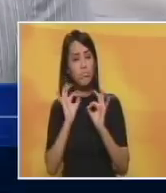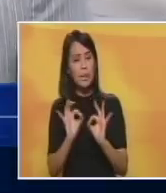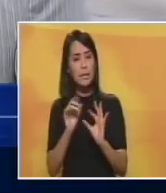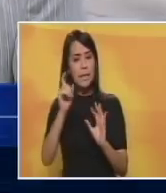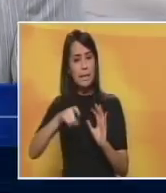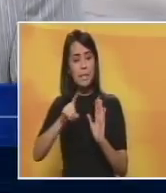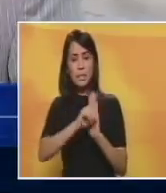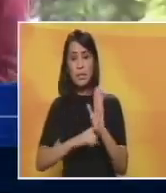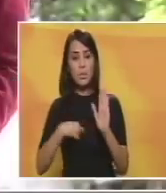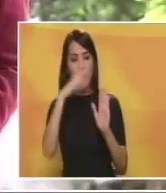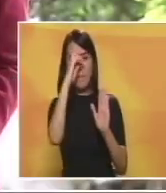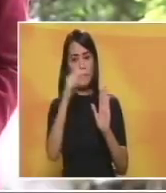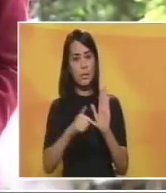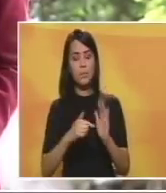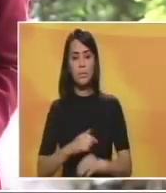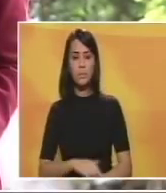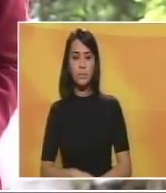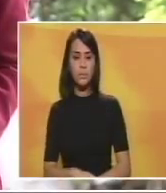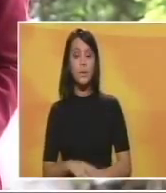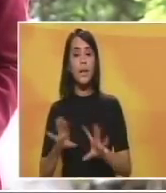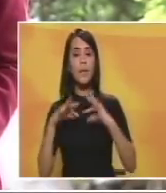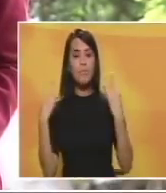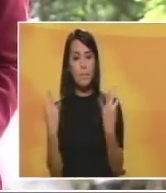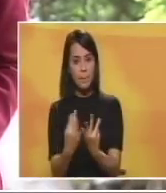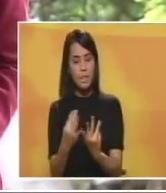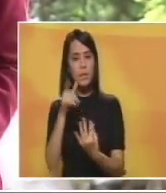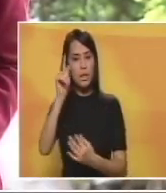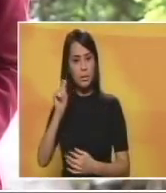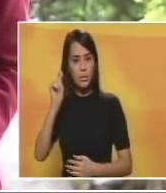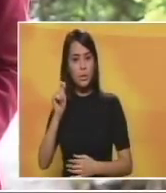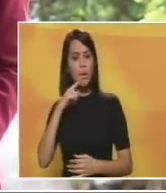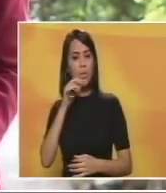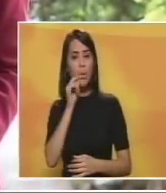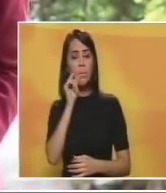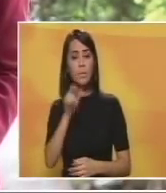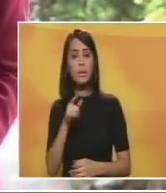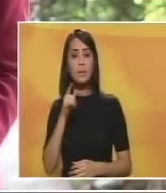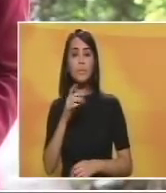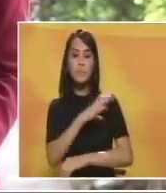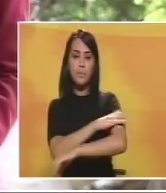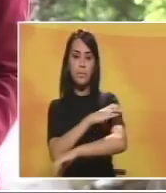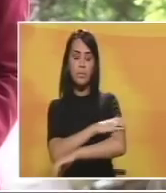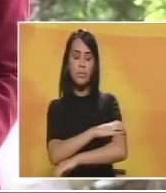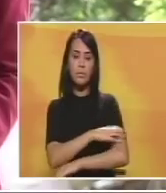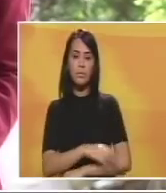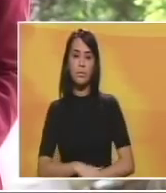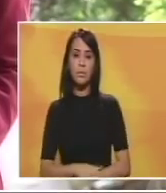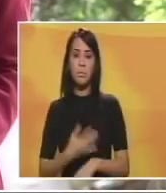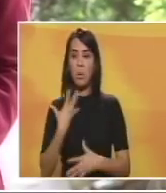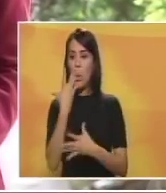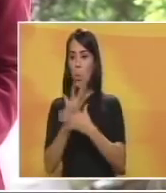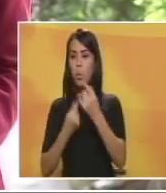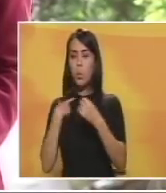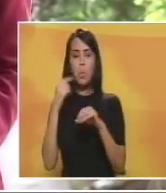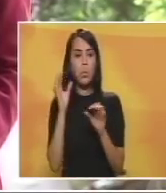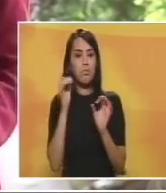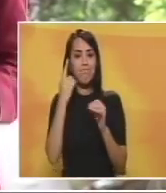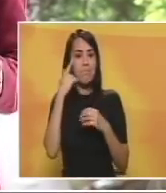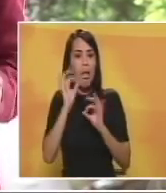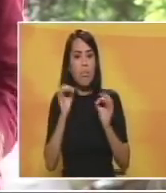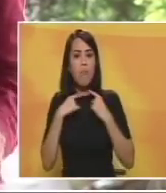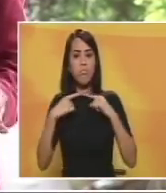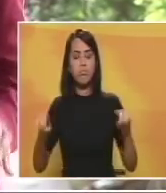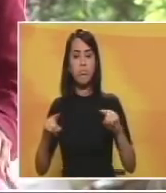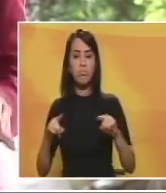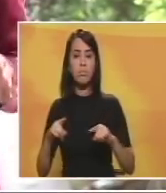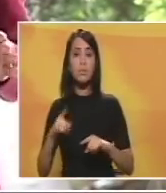se han cumplido tampoco. La familia Requesens sigue calificando al dirigente opositor como desaparecido y reiteró que